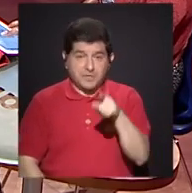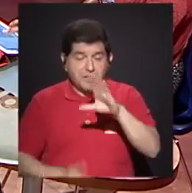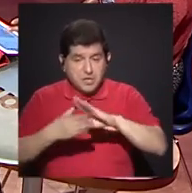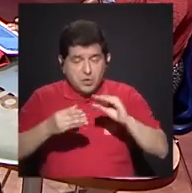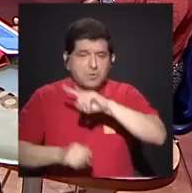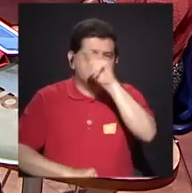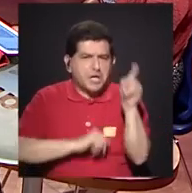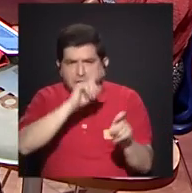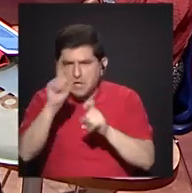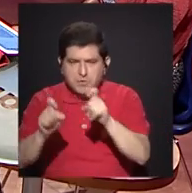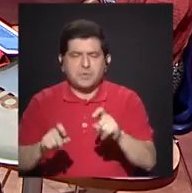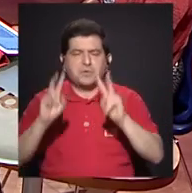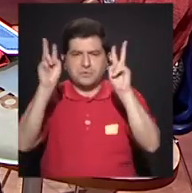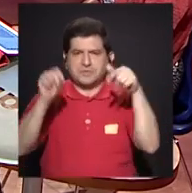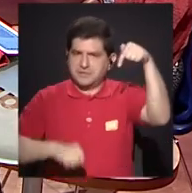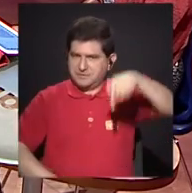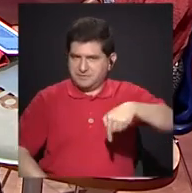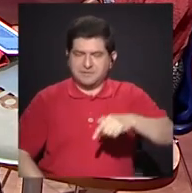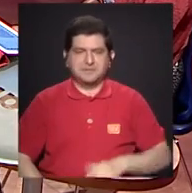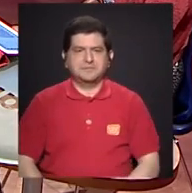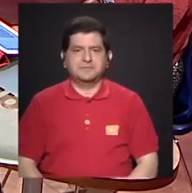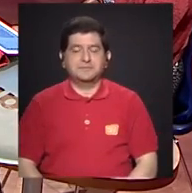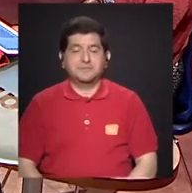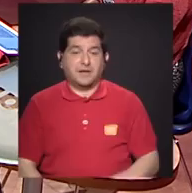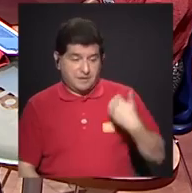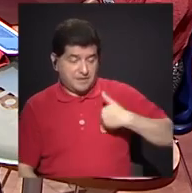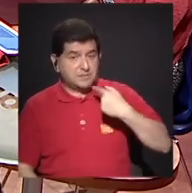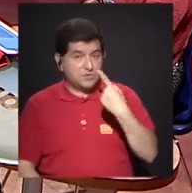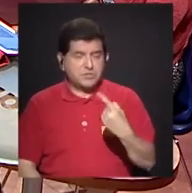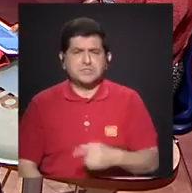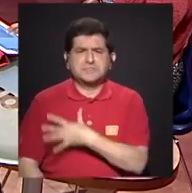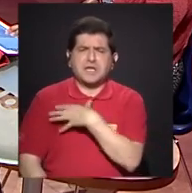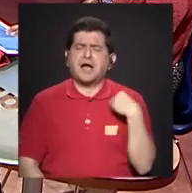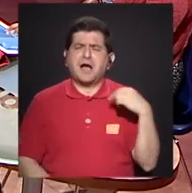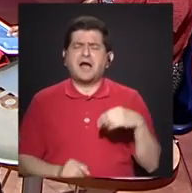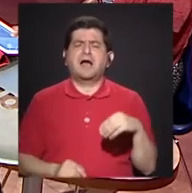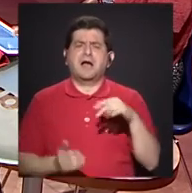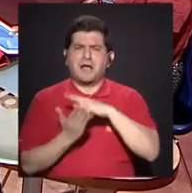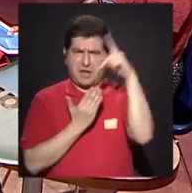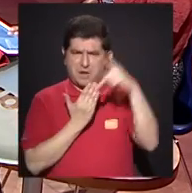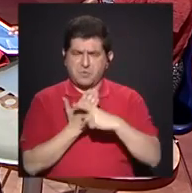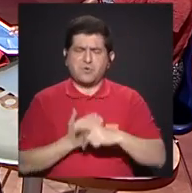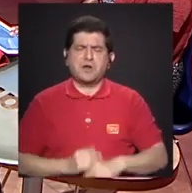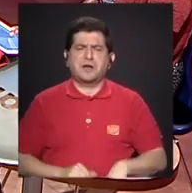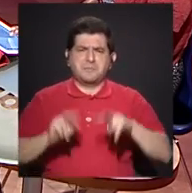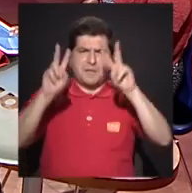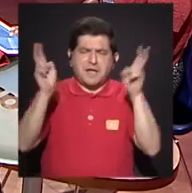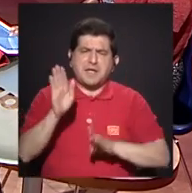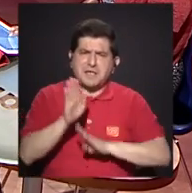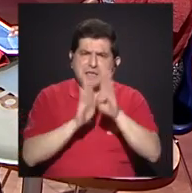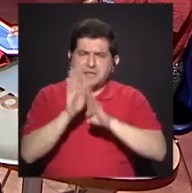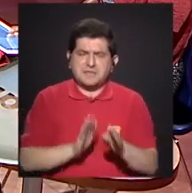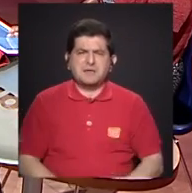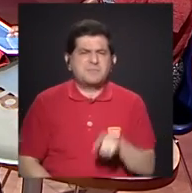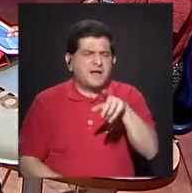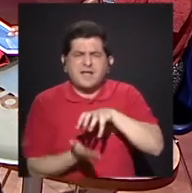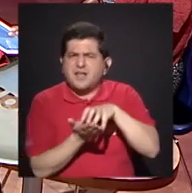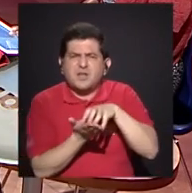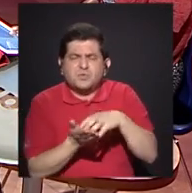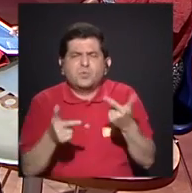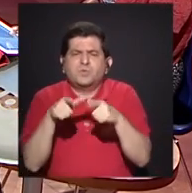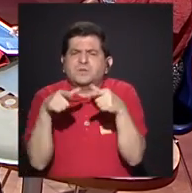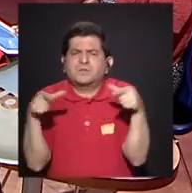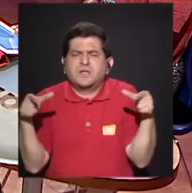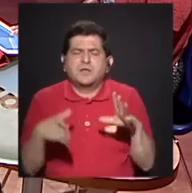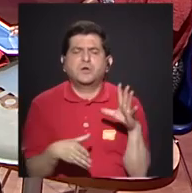comentarios y preguntas sobre el tema. Dice don Renán que le gusta el programa y el tema que estamos desarrollando, porque tenía muchas dudas en cuanto al